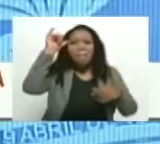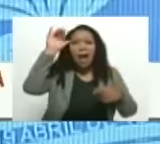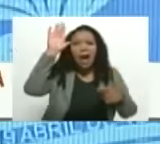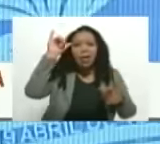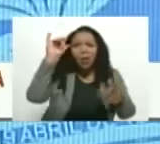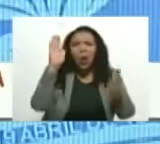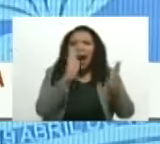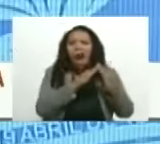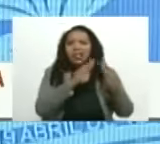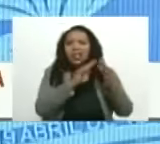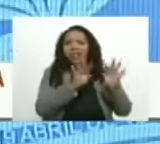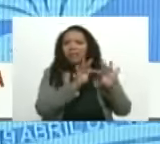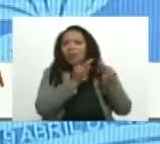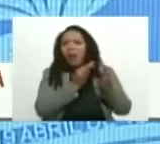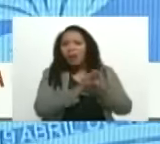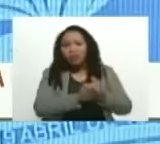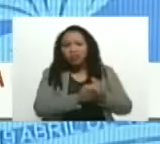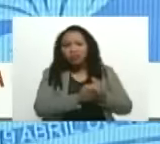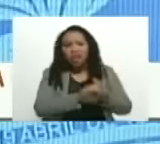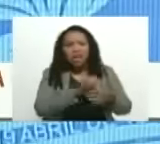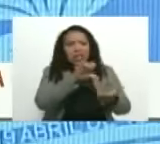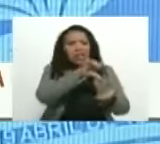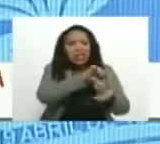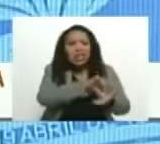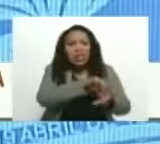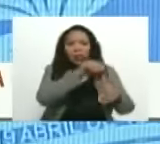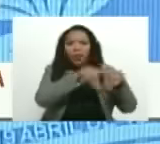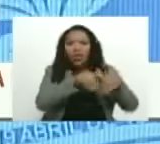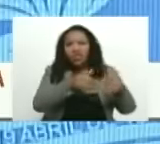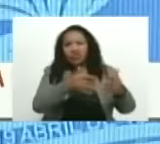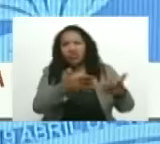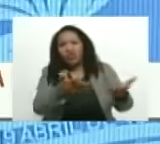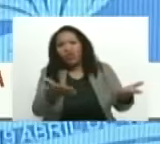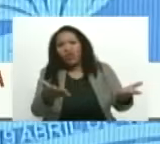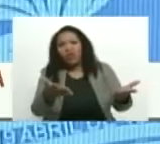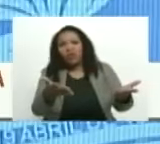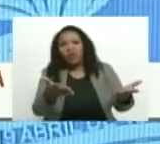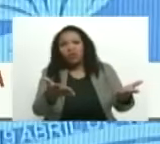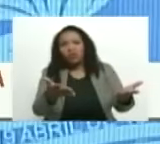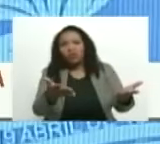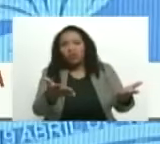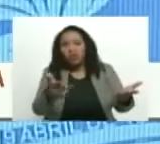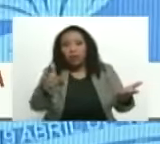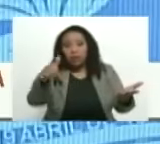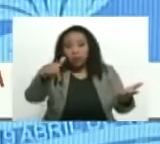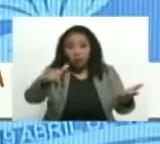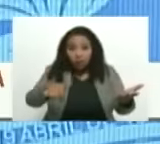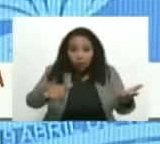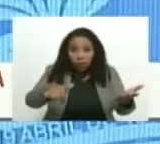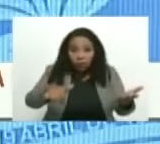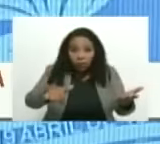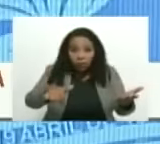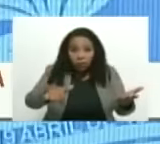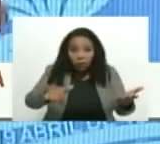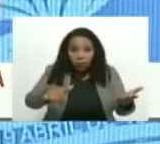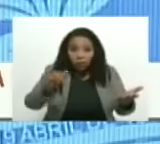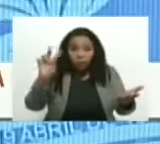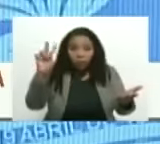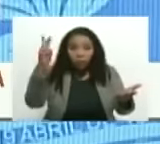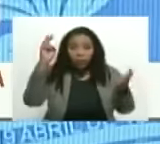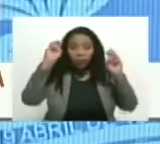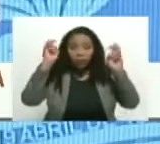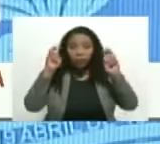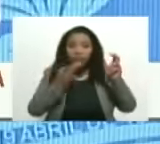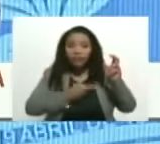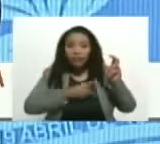residencias familiares, supuestos centros de votación. Y aquí hay el segundo elemento del fraude, el